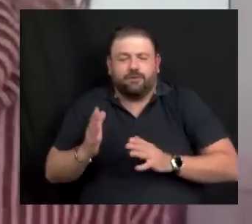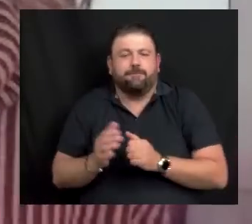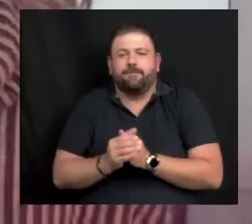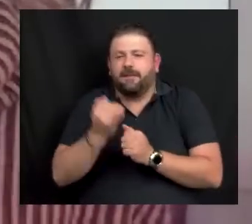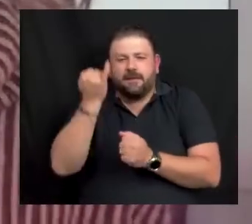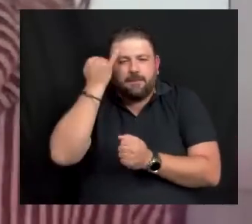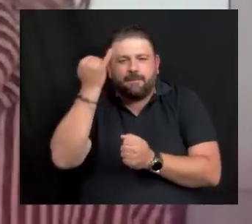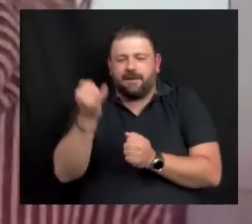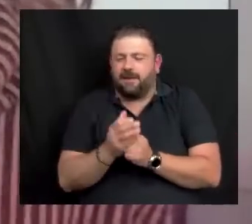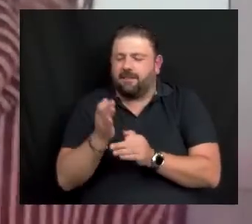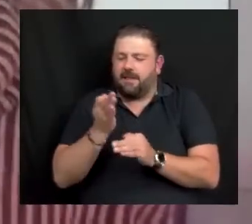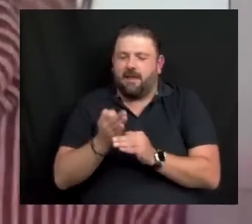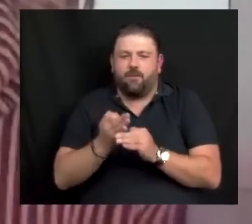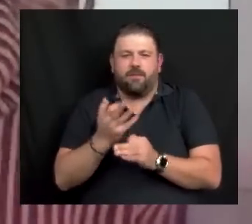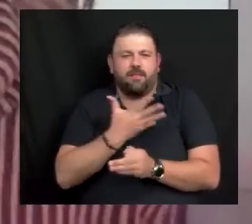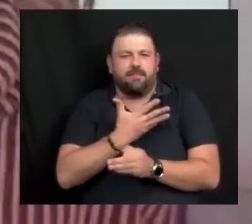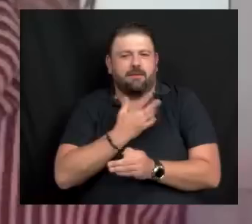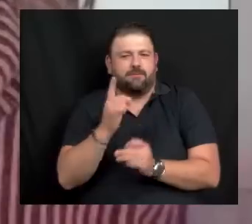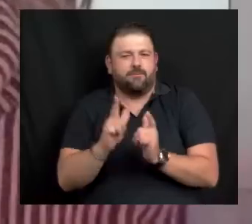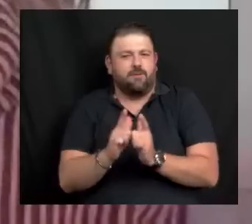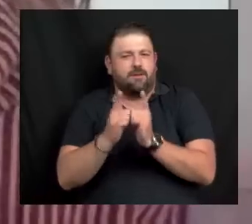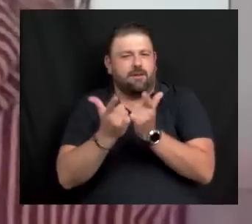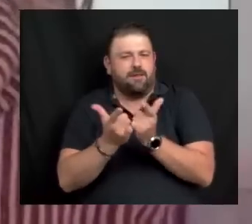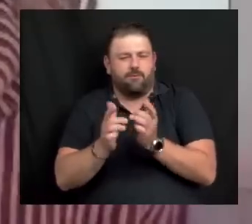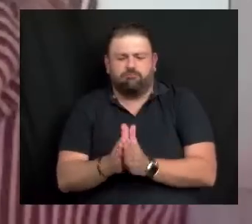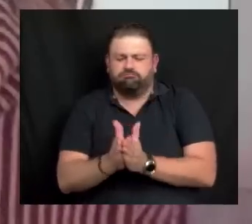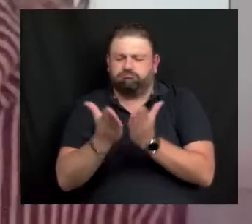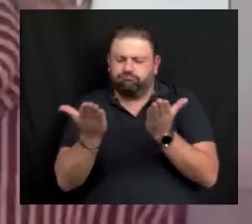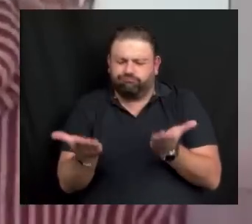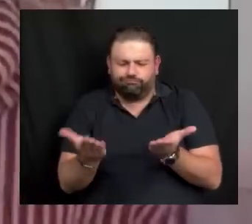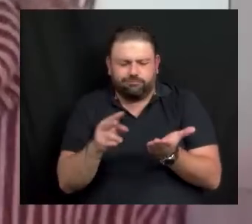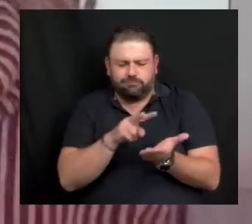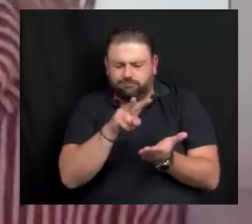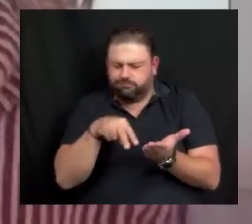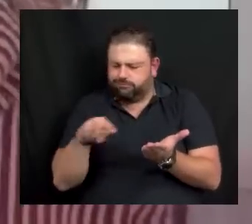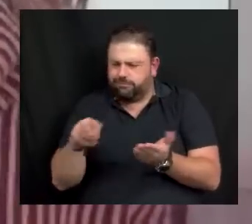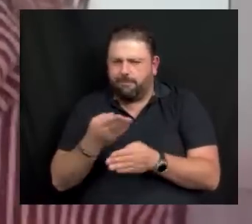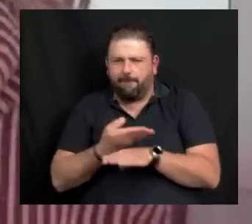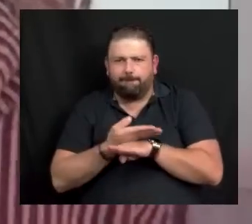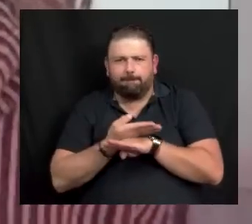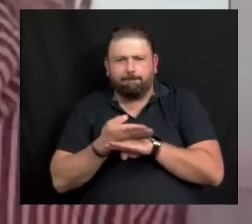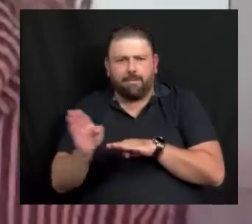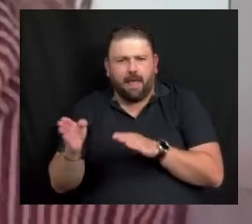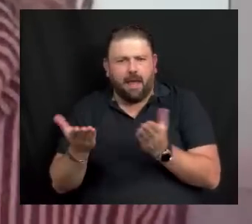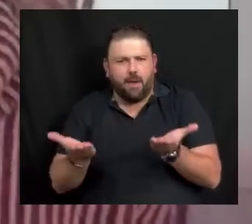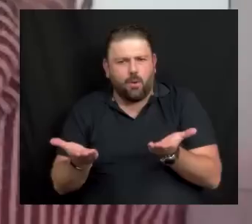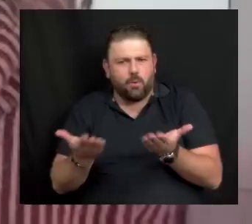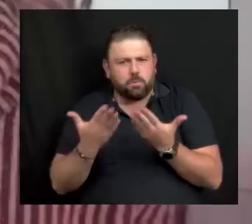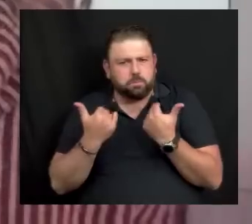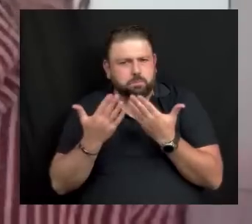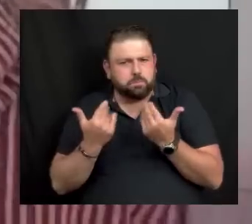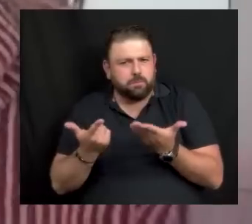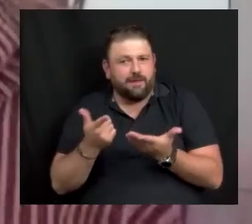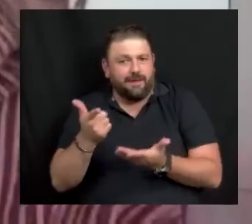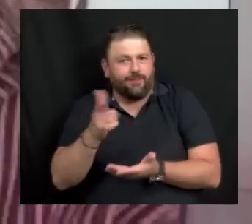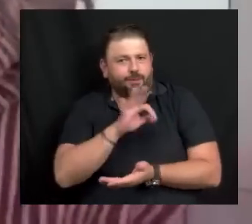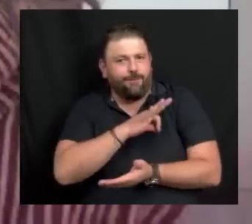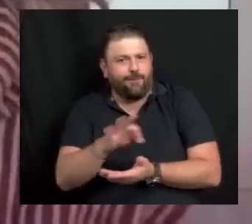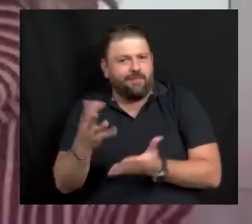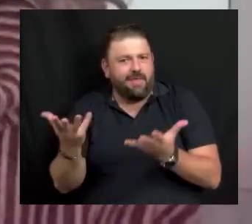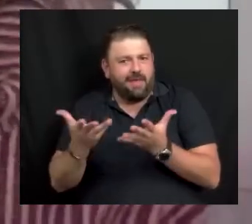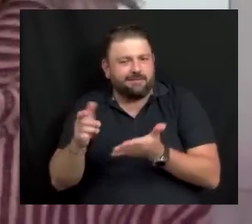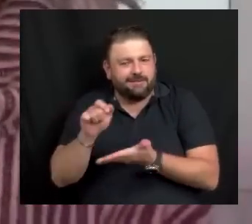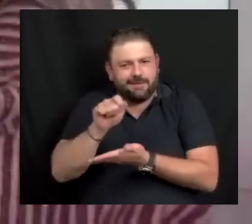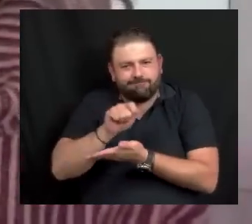libro abierto con las hojas totalmente en blanco donde tú puedes escribir la historia 2023. Y eso para mí